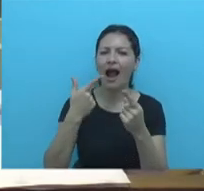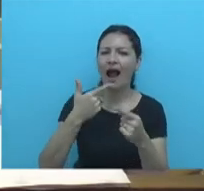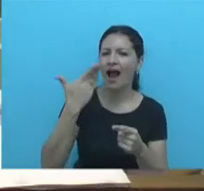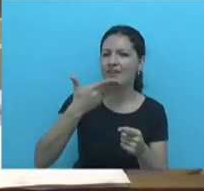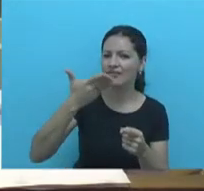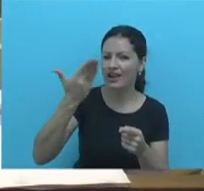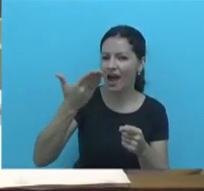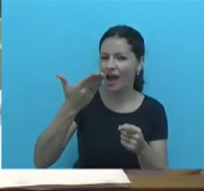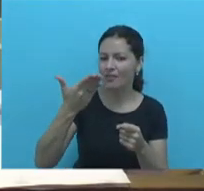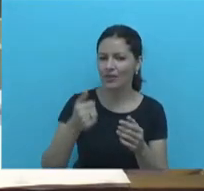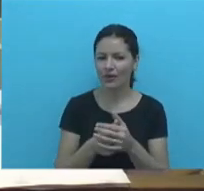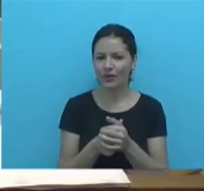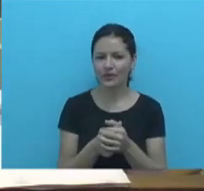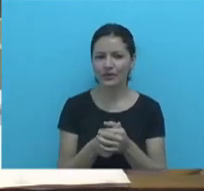lado